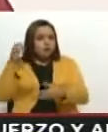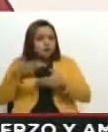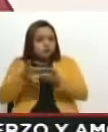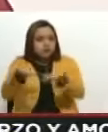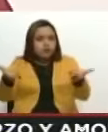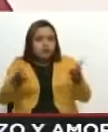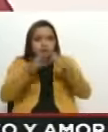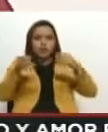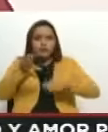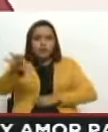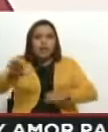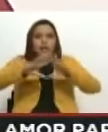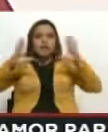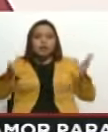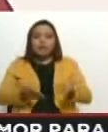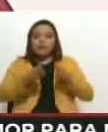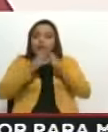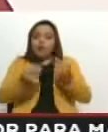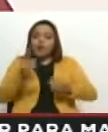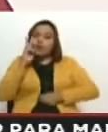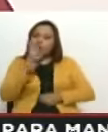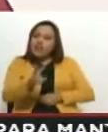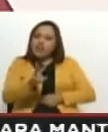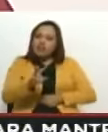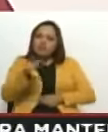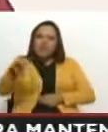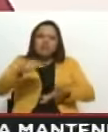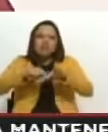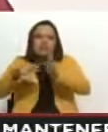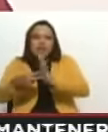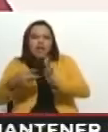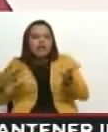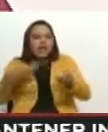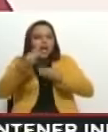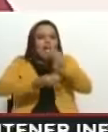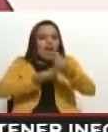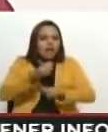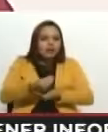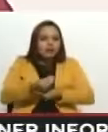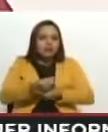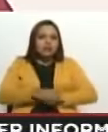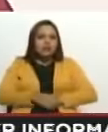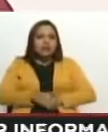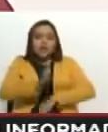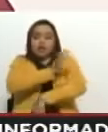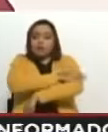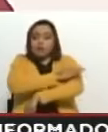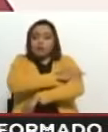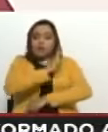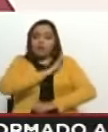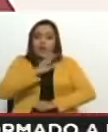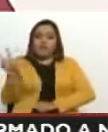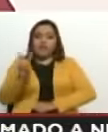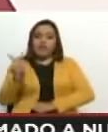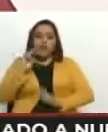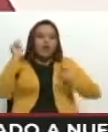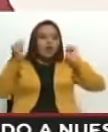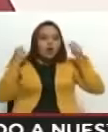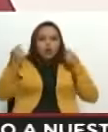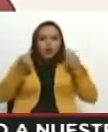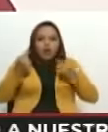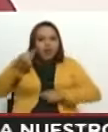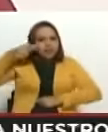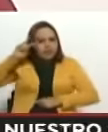todo y el mundo todo vea de lo que es capaz de hacer la oposición venezolana en su locura de engañar a